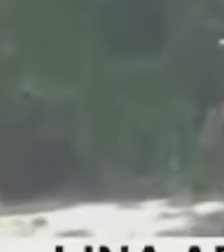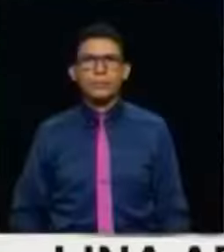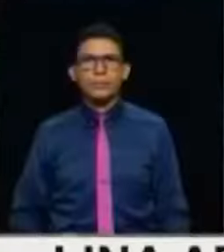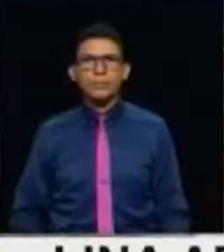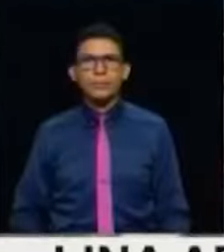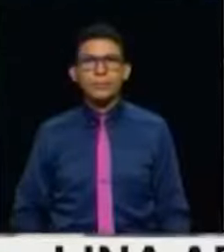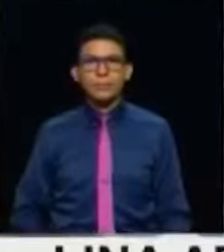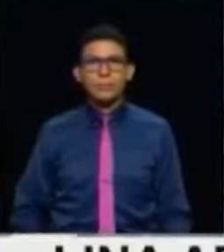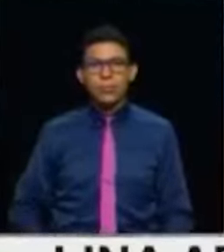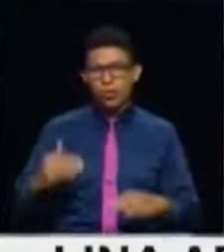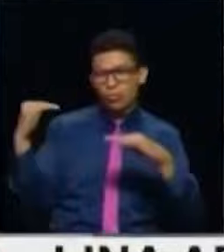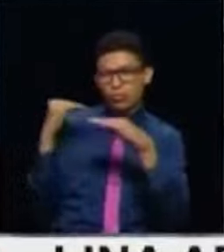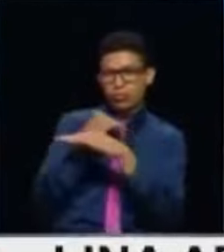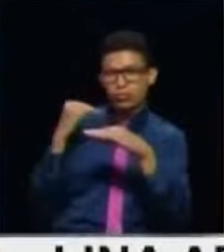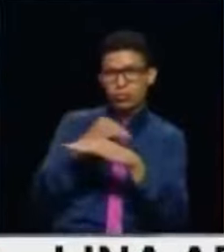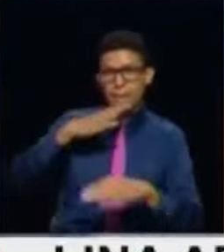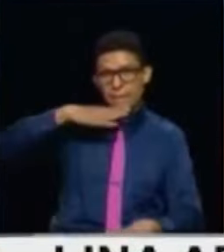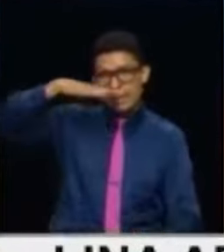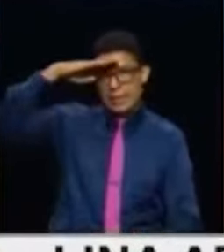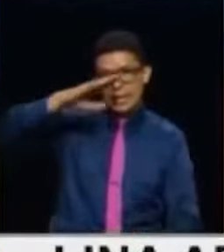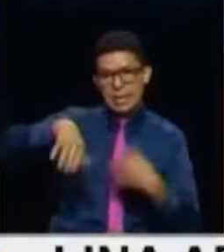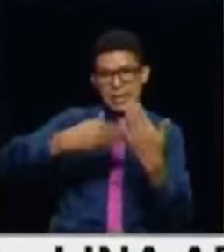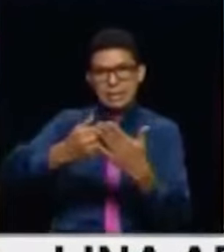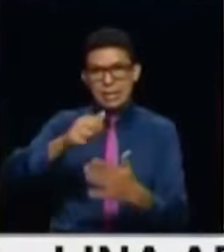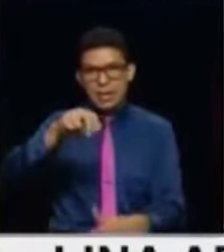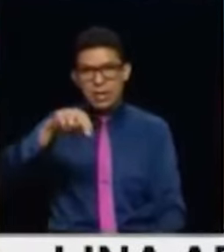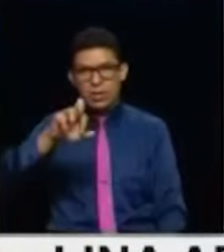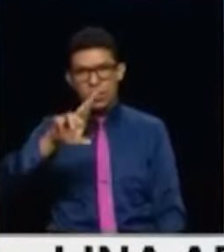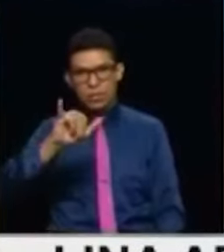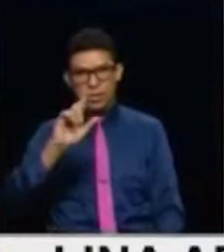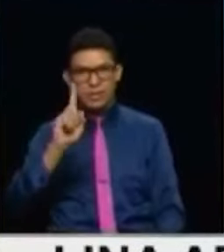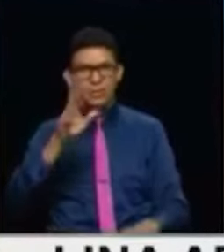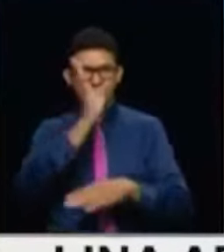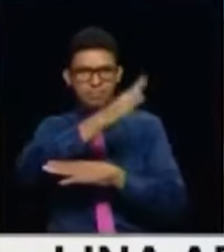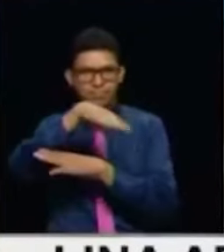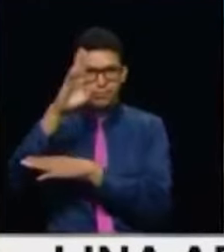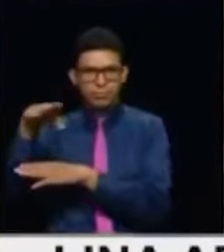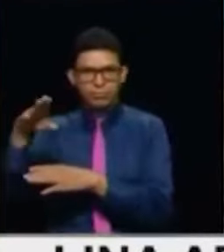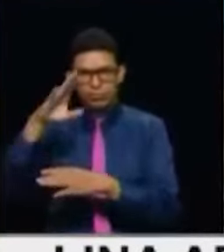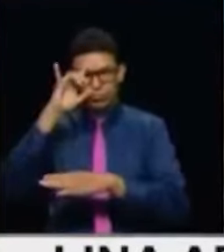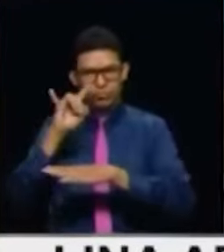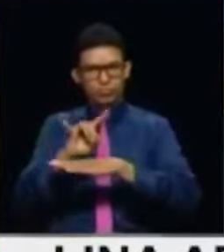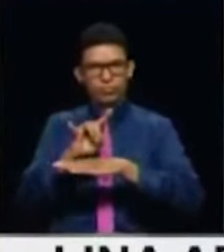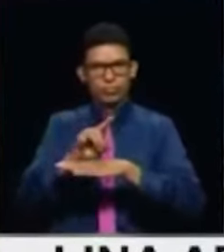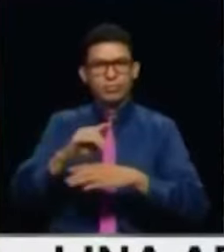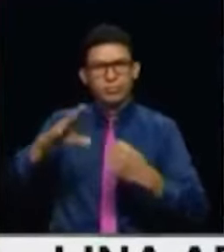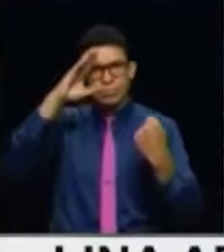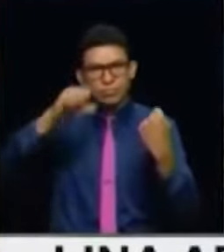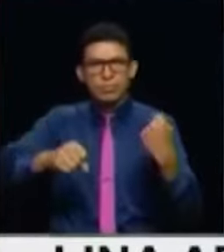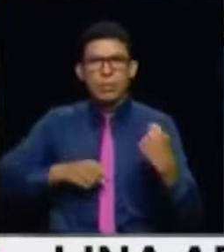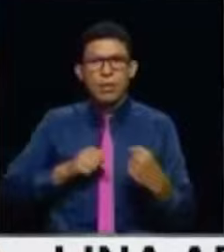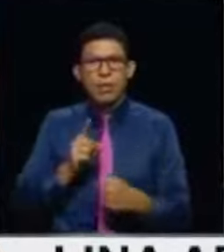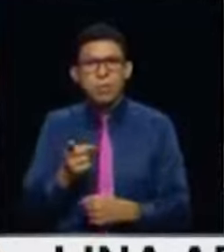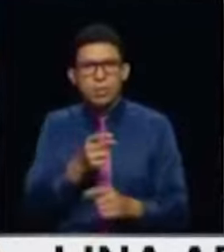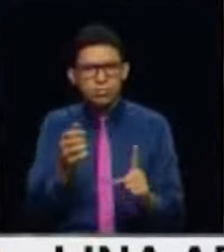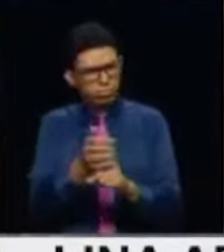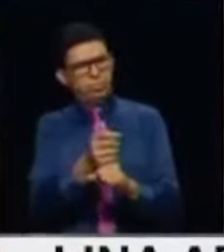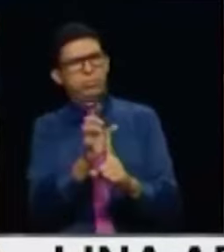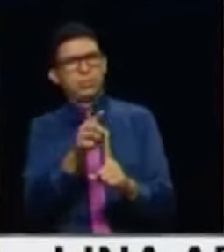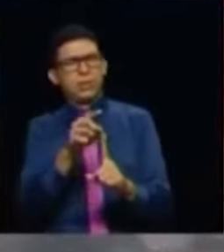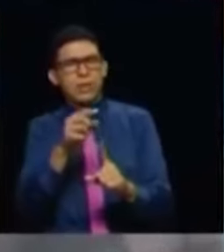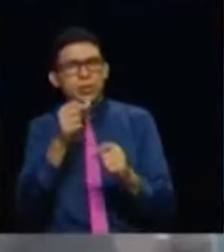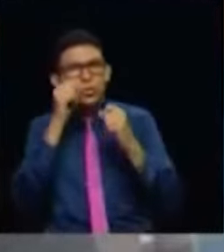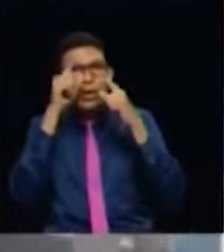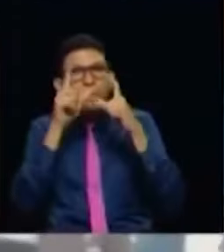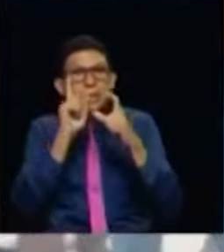En la vía Medellín-Anorí, Antioquia, en medio de un retén militar, el ejército sorpresivamente se encontró con que en vehículos de la Unidad